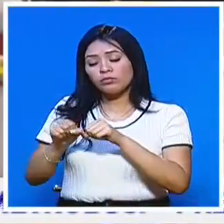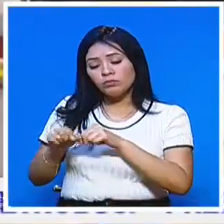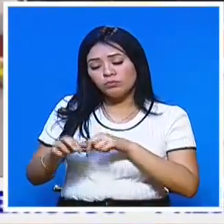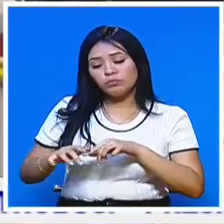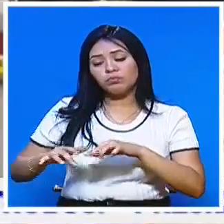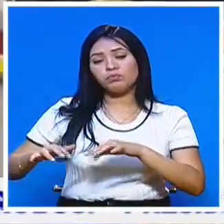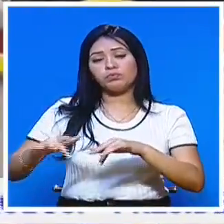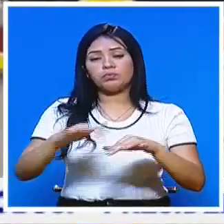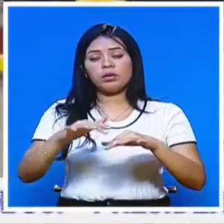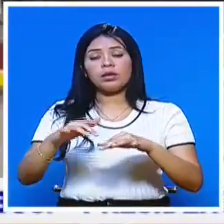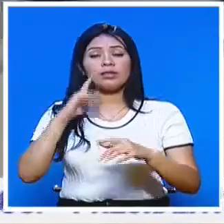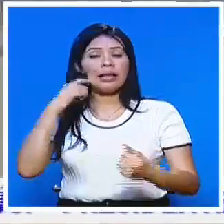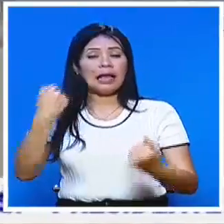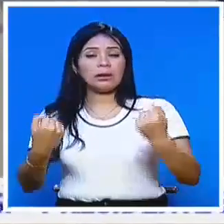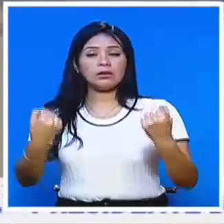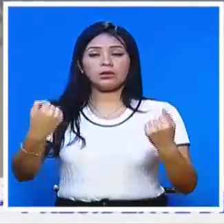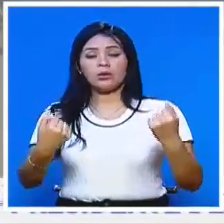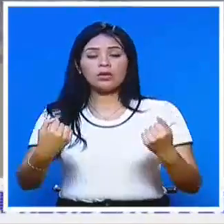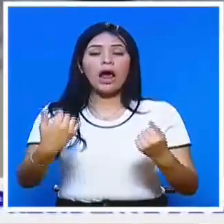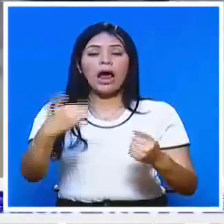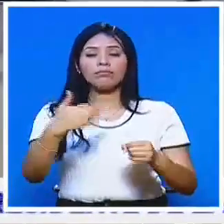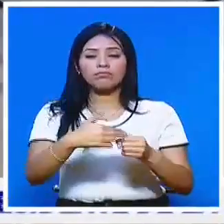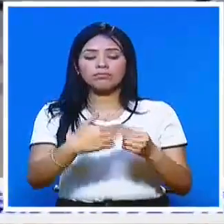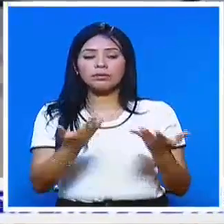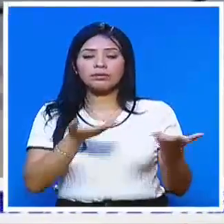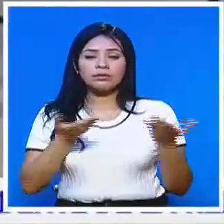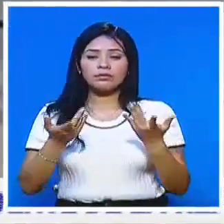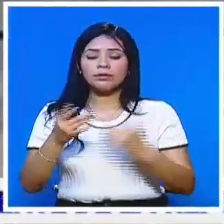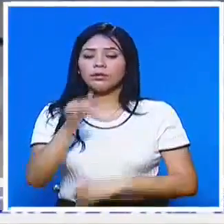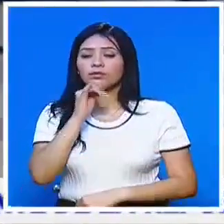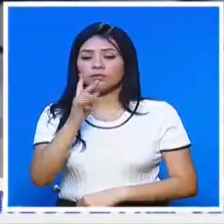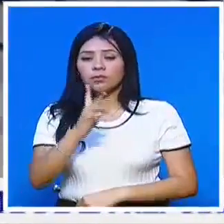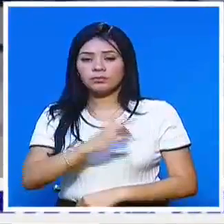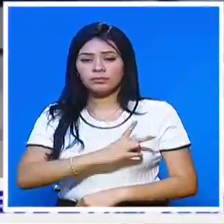combustible. En Aragua, Alejandra Triana, Noticias Venevisión.